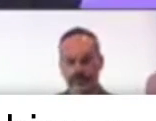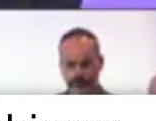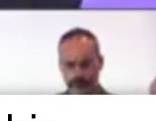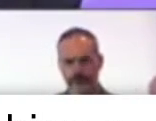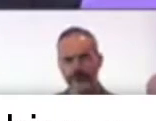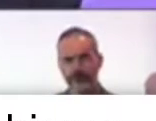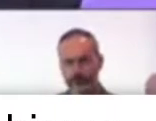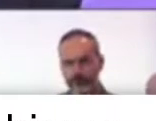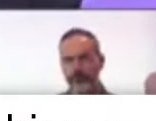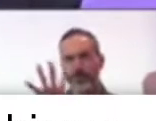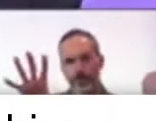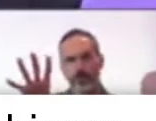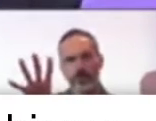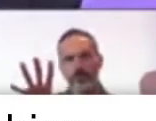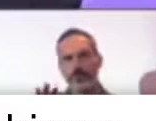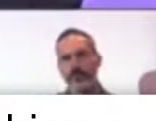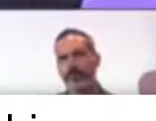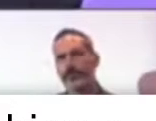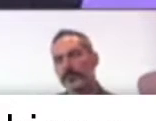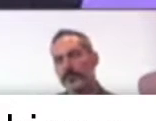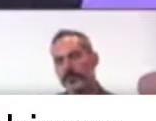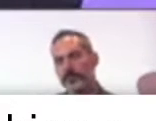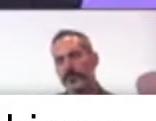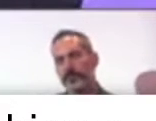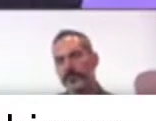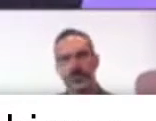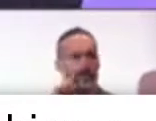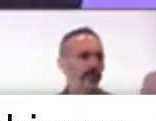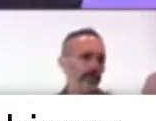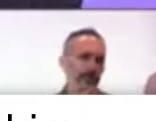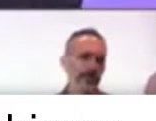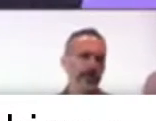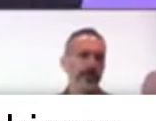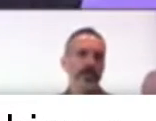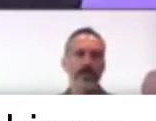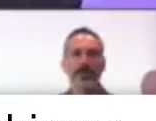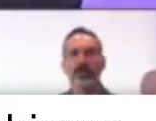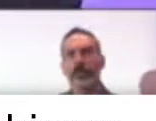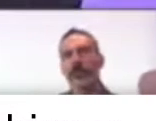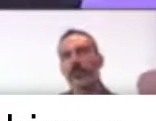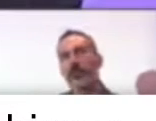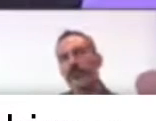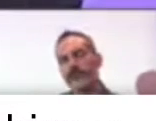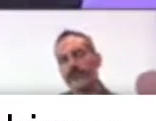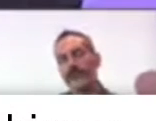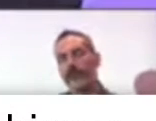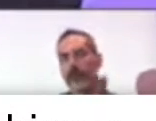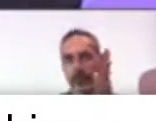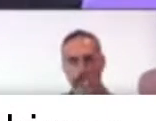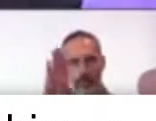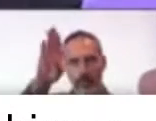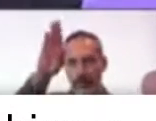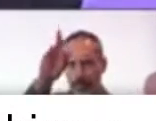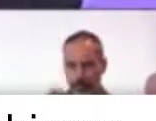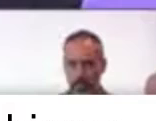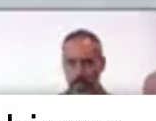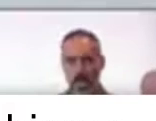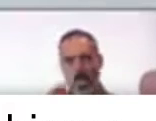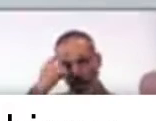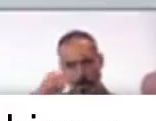destino. Amigas y amigos, corregir el rumbo significa creer en